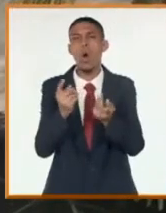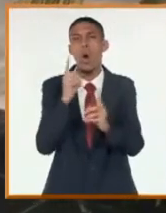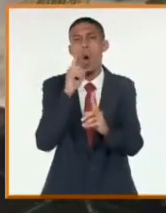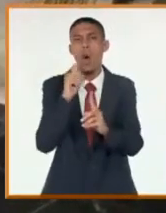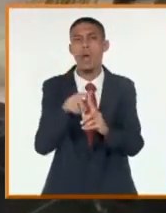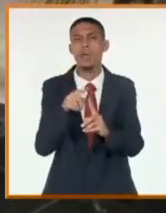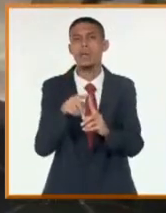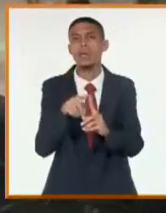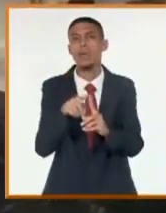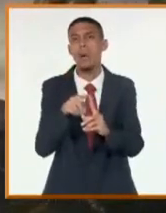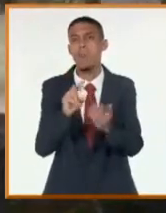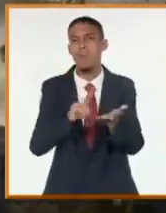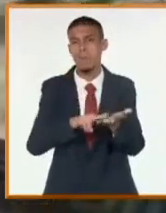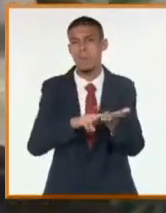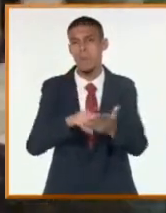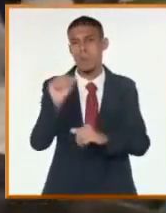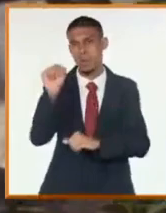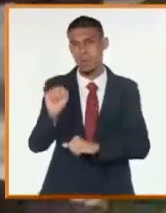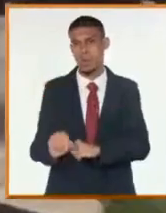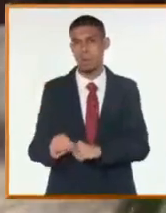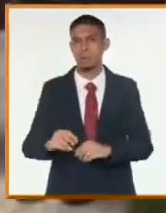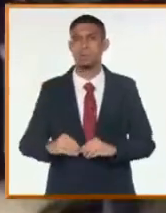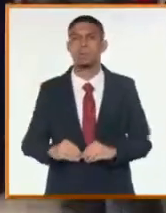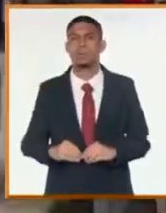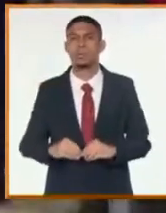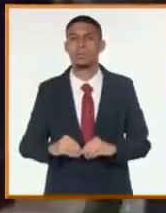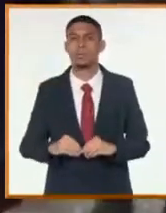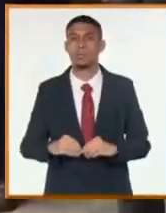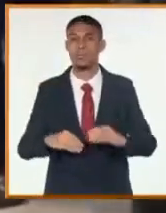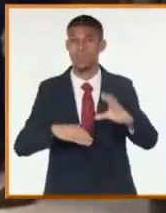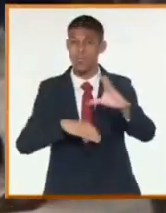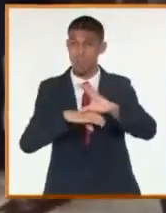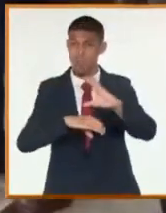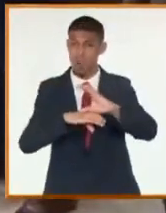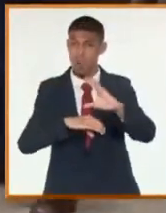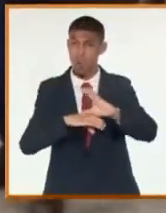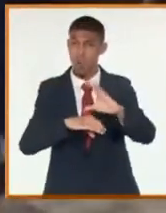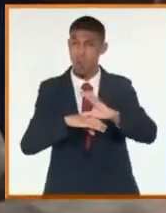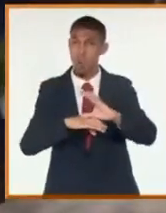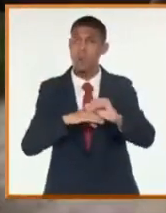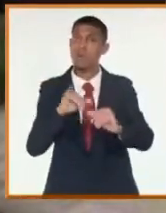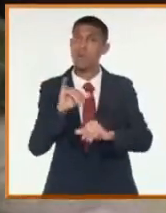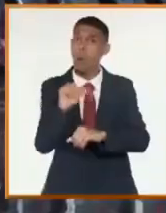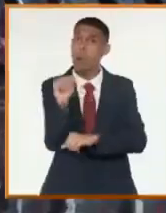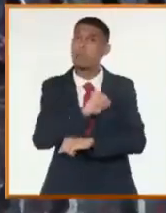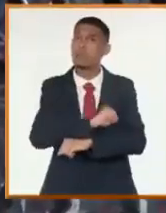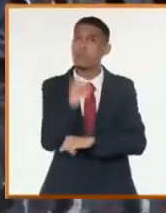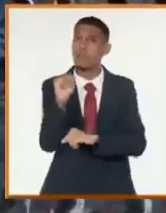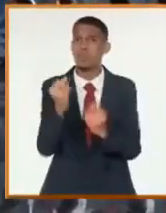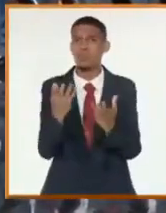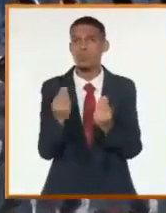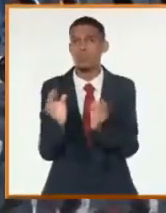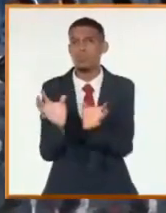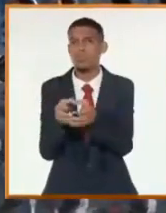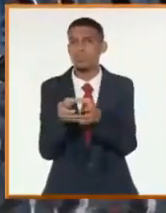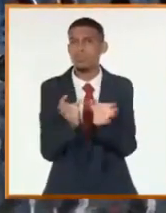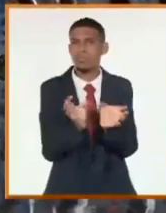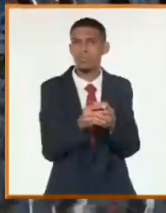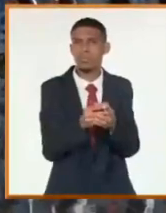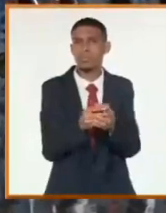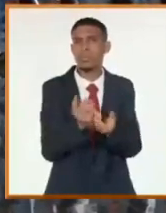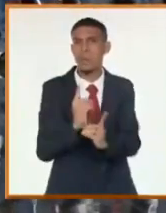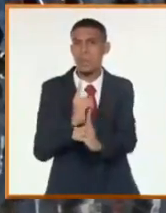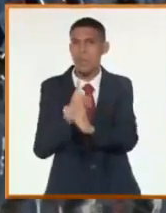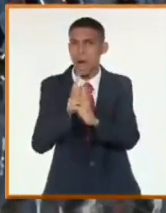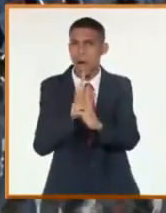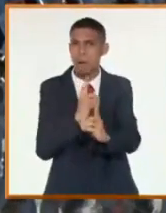del sur. Y la cumbre también permitió desarrollar todo un grupo de encuentros bilaterales con los jefes de